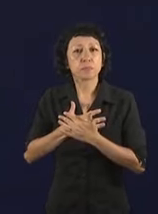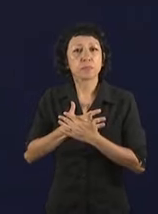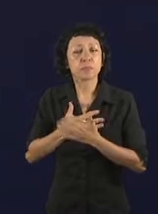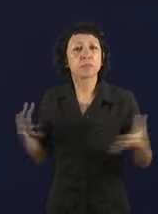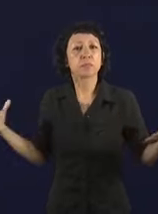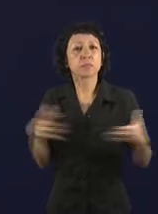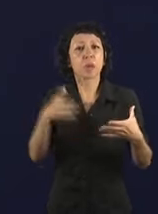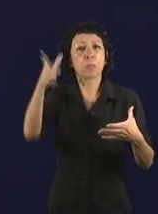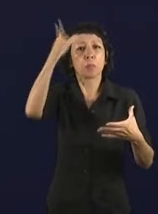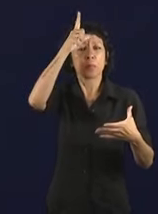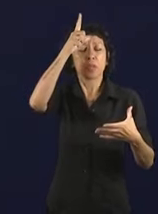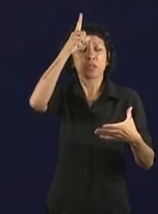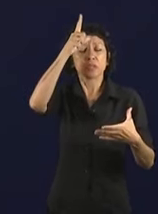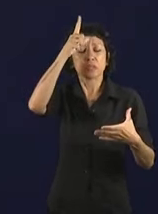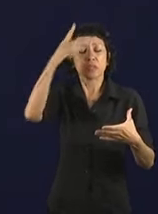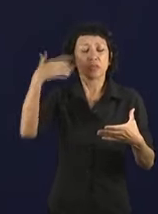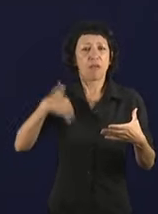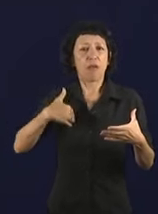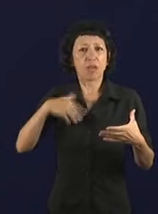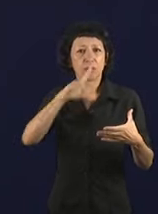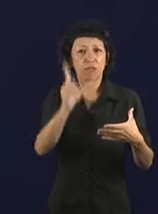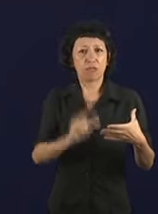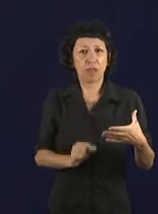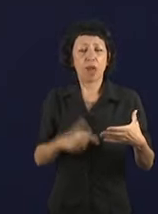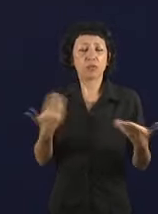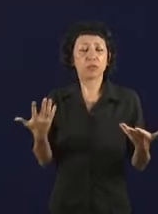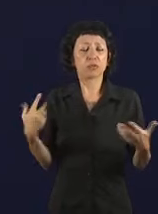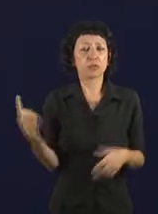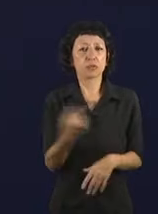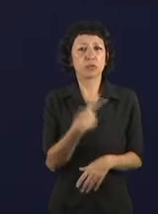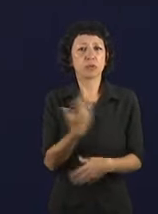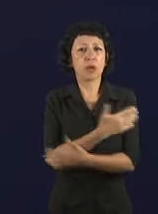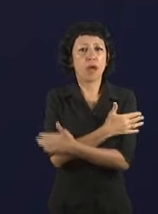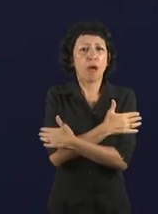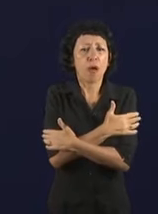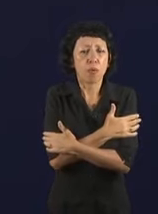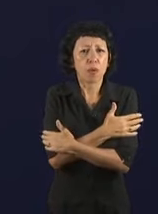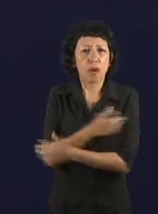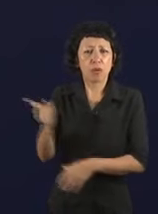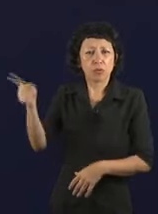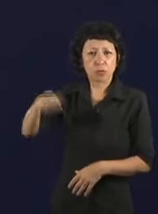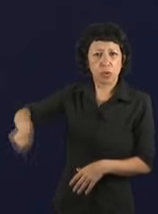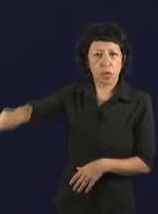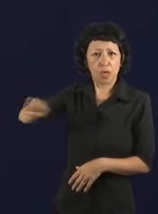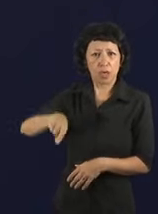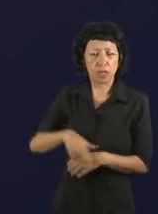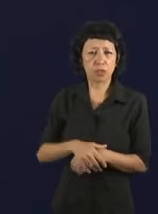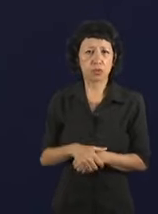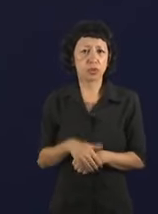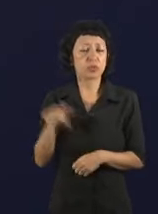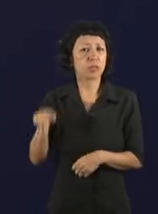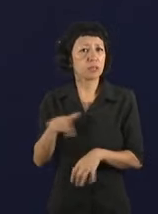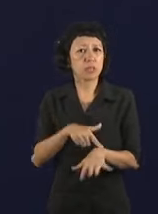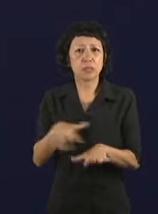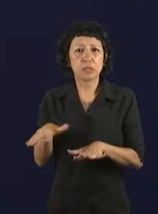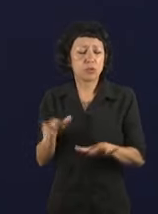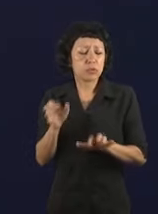Argentina Así que un abrazo enorme para ellos en este terrible